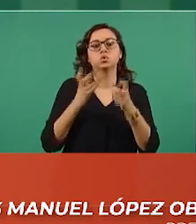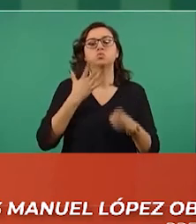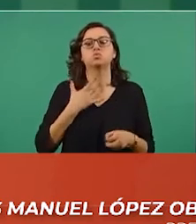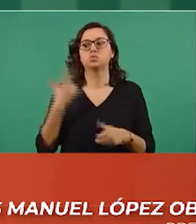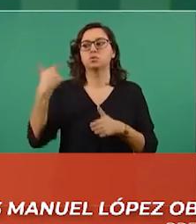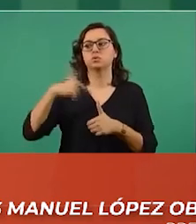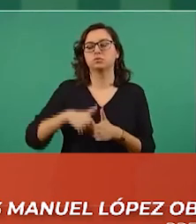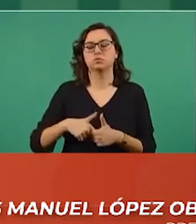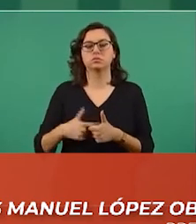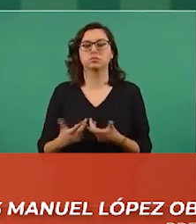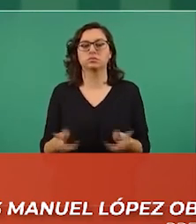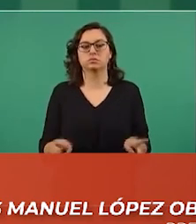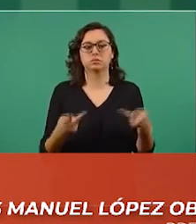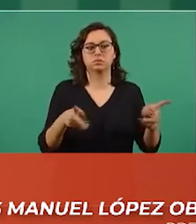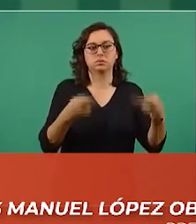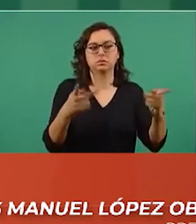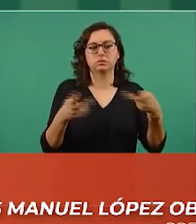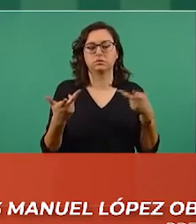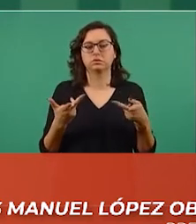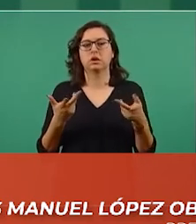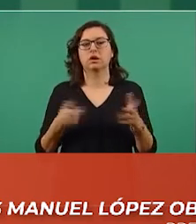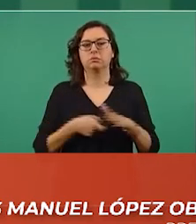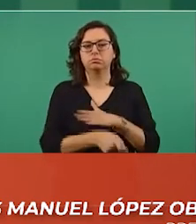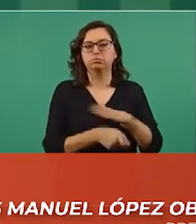para evitar huachicol